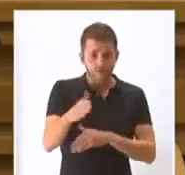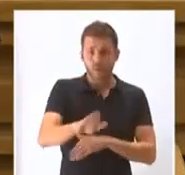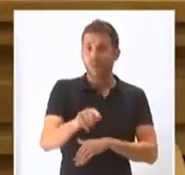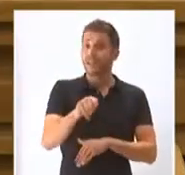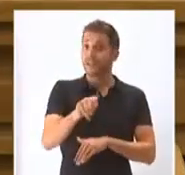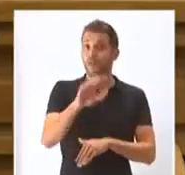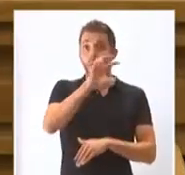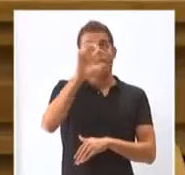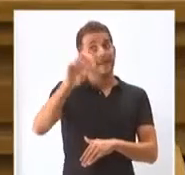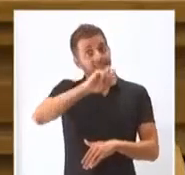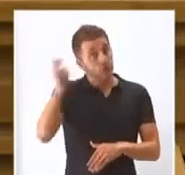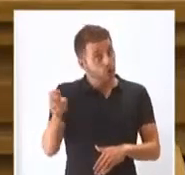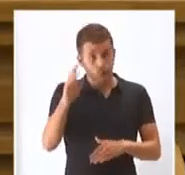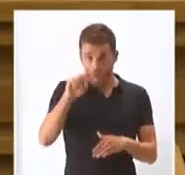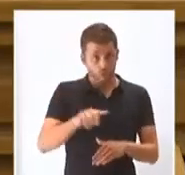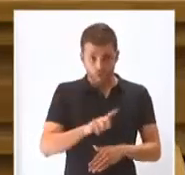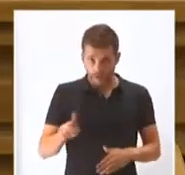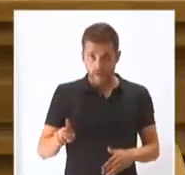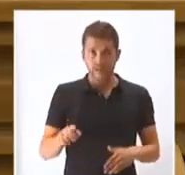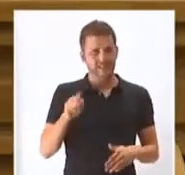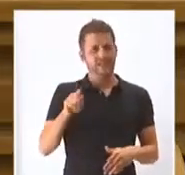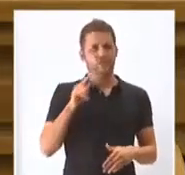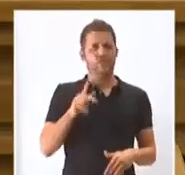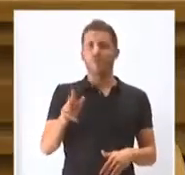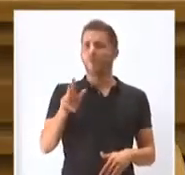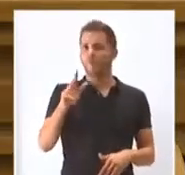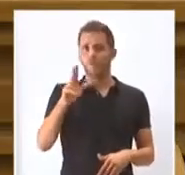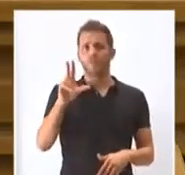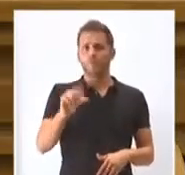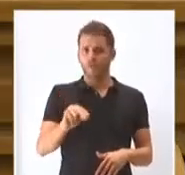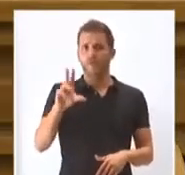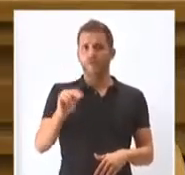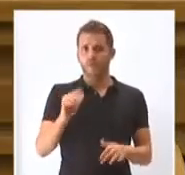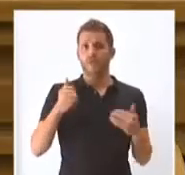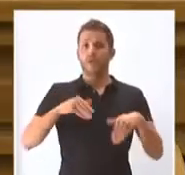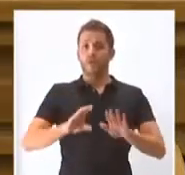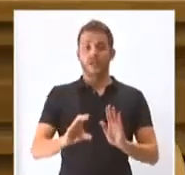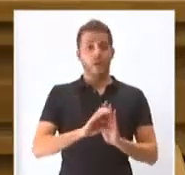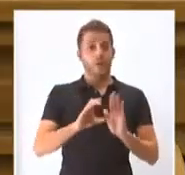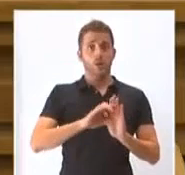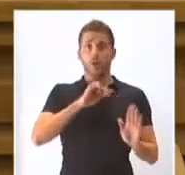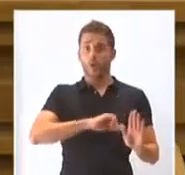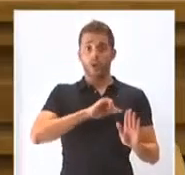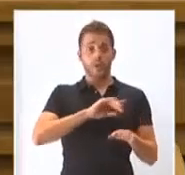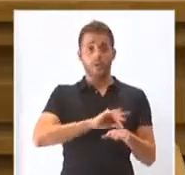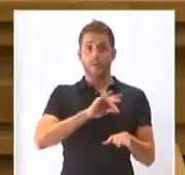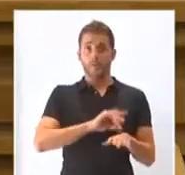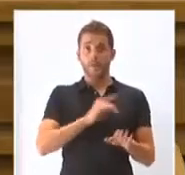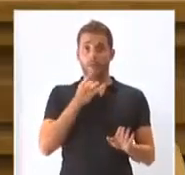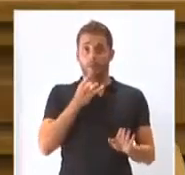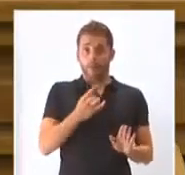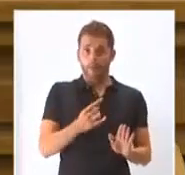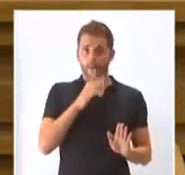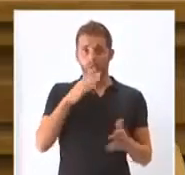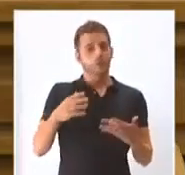países del mundo esto es tremendo tremendo aunque el código deontológico de los médicos lo dice pero no todos los